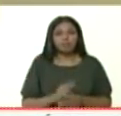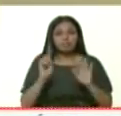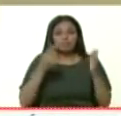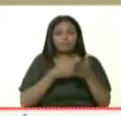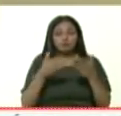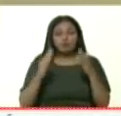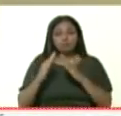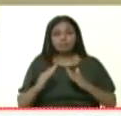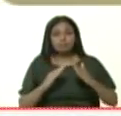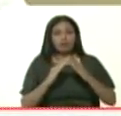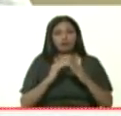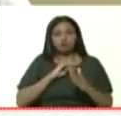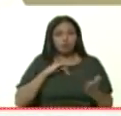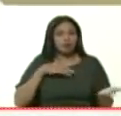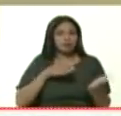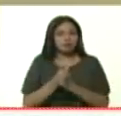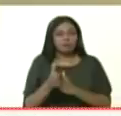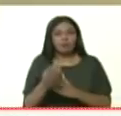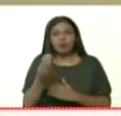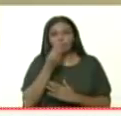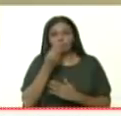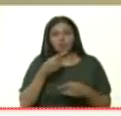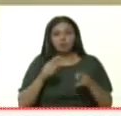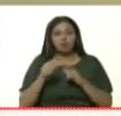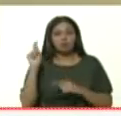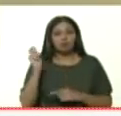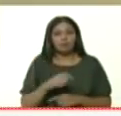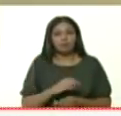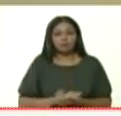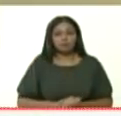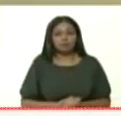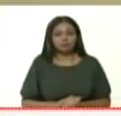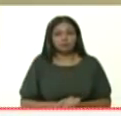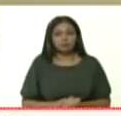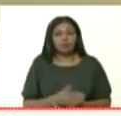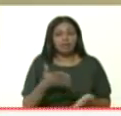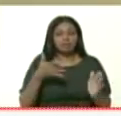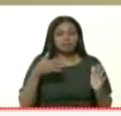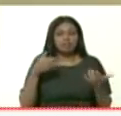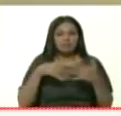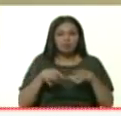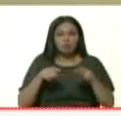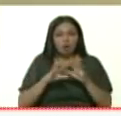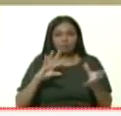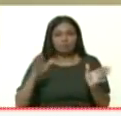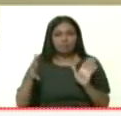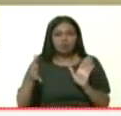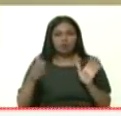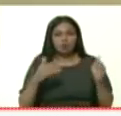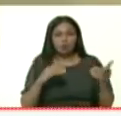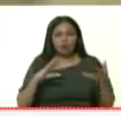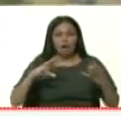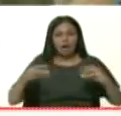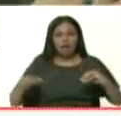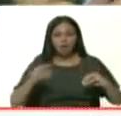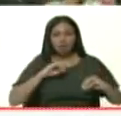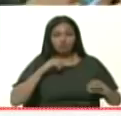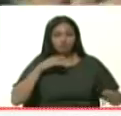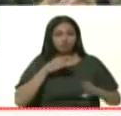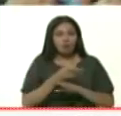millones de hogares tienen garantizado su alimento mensual a través de los CLAP. Y vamos a